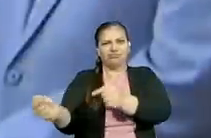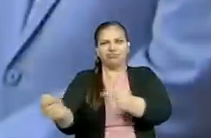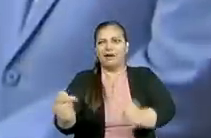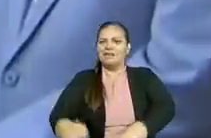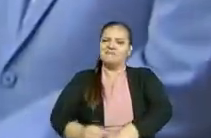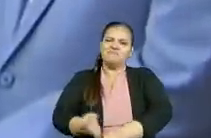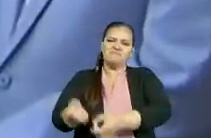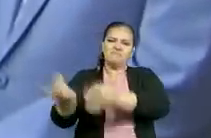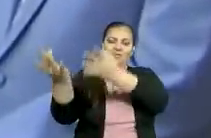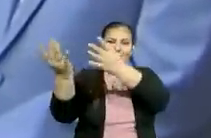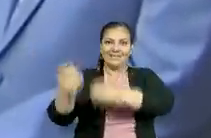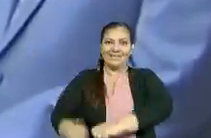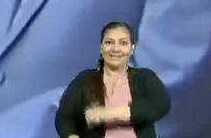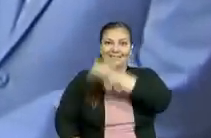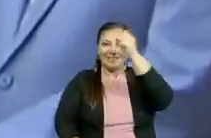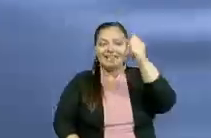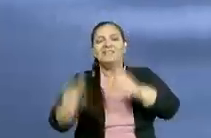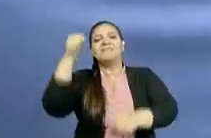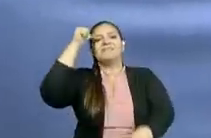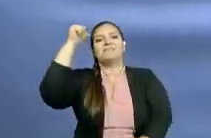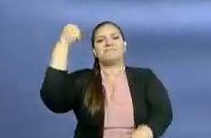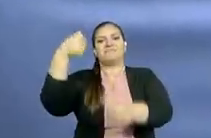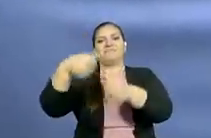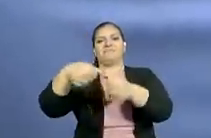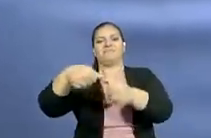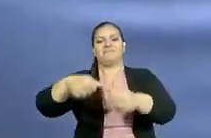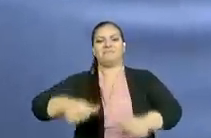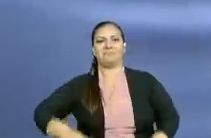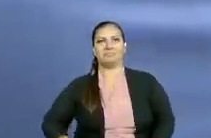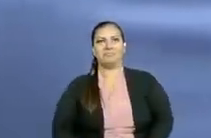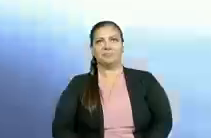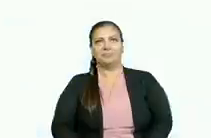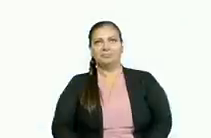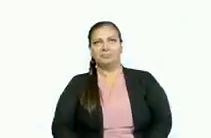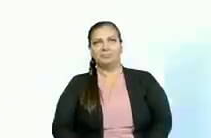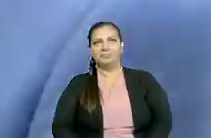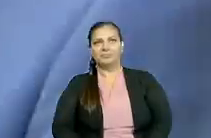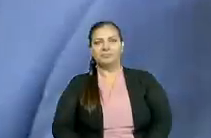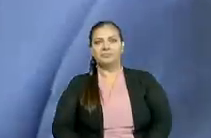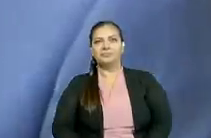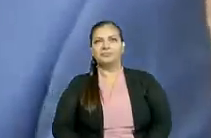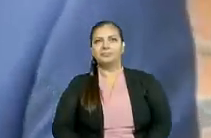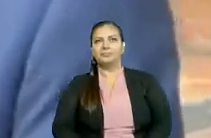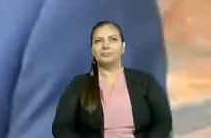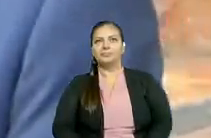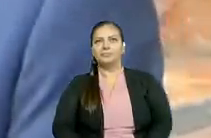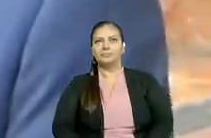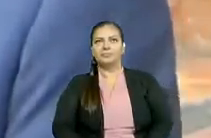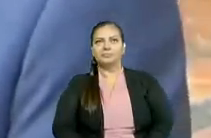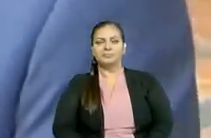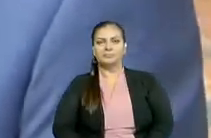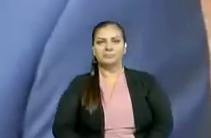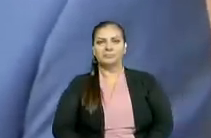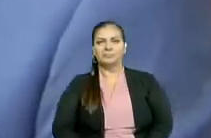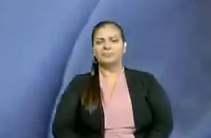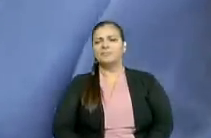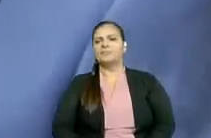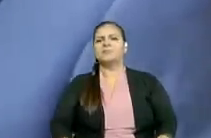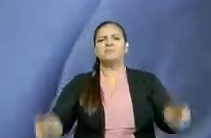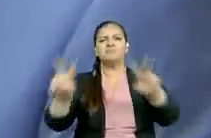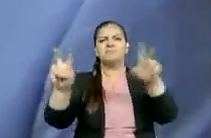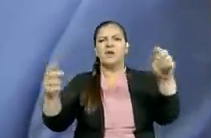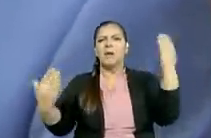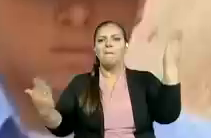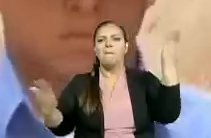la Fundación Bienvenido Guayaquil, al que se han sumado voluntades con sus idealismos incólumes.